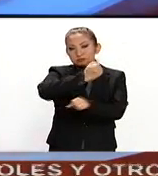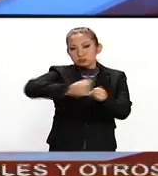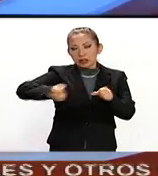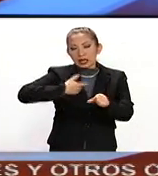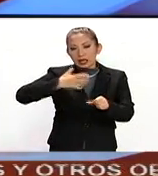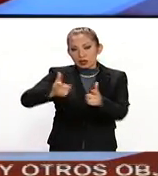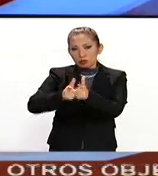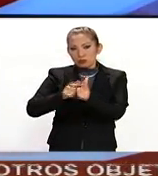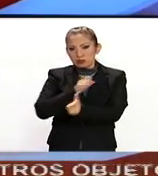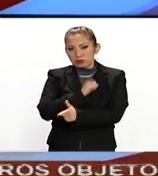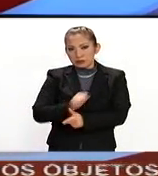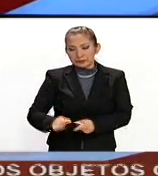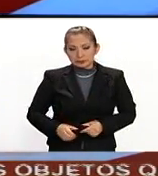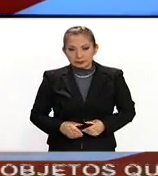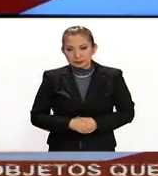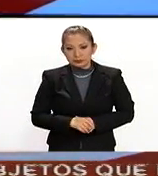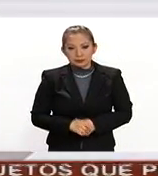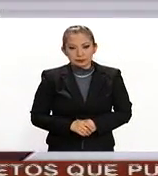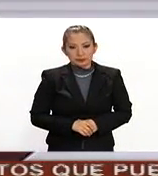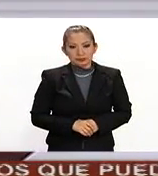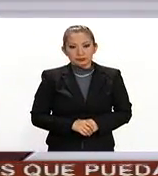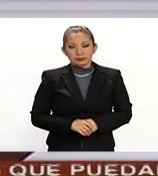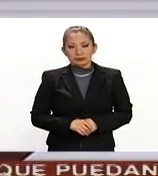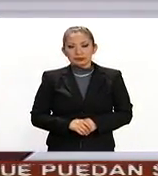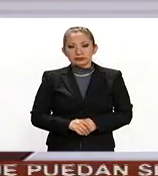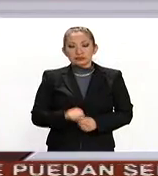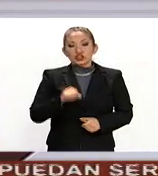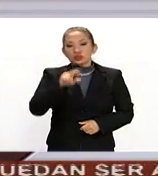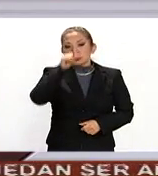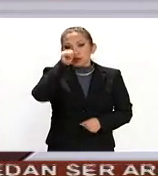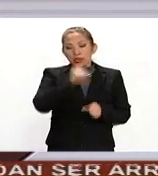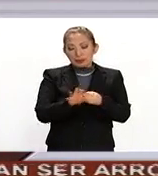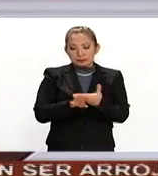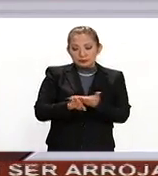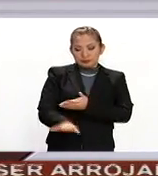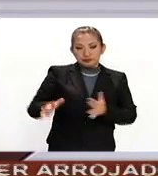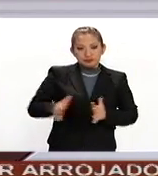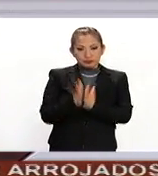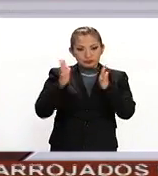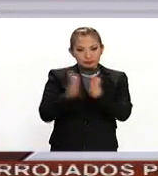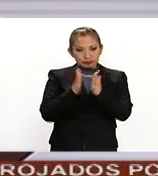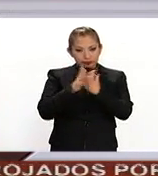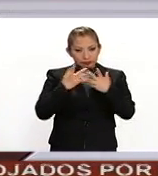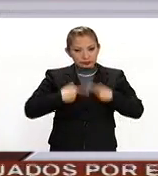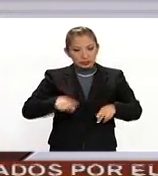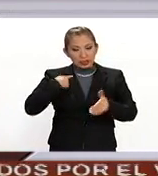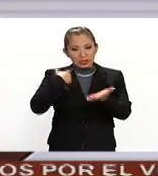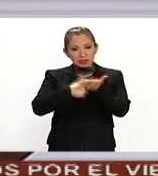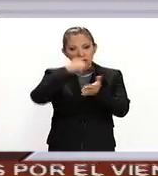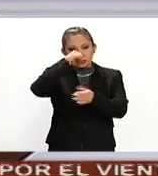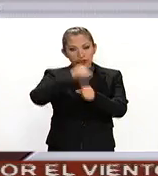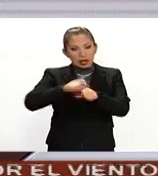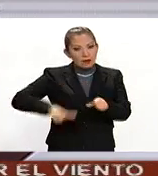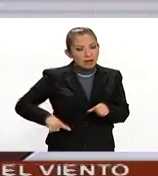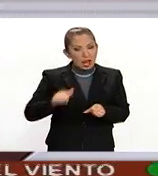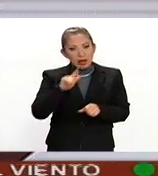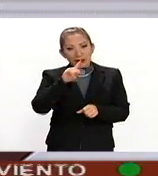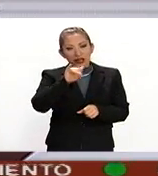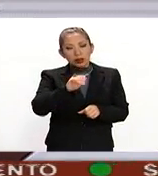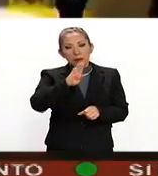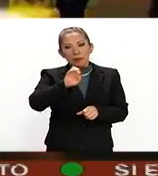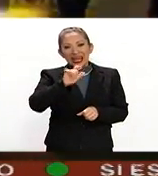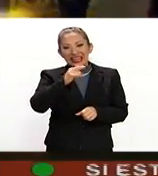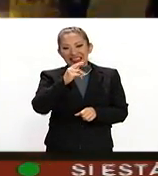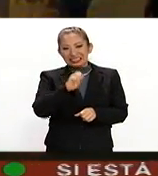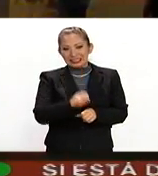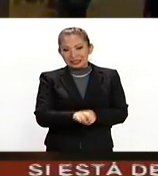la Delincuencia. El subsecretario de Prevención y Participación Ciudadana de la Secretaría de Gobernación, Alberto Begné,